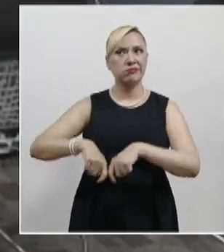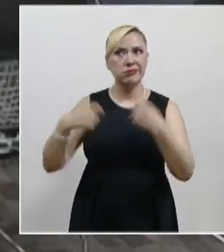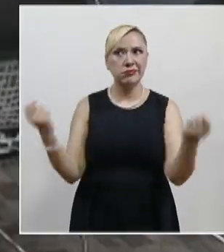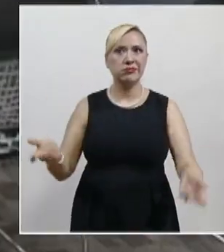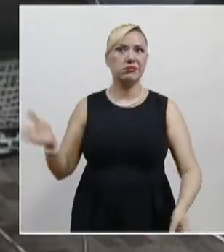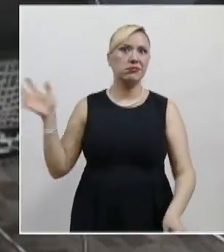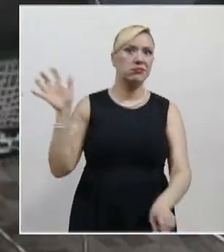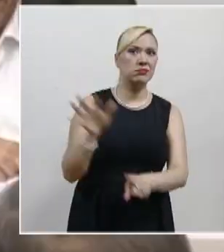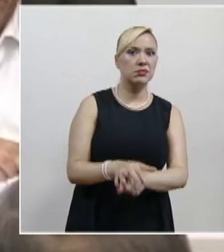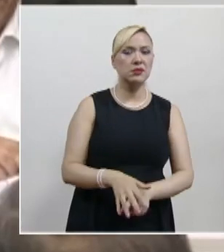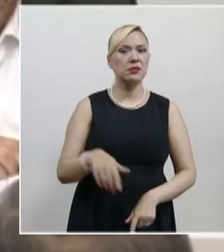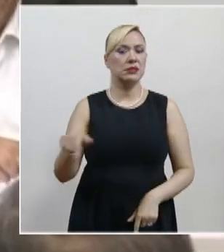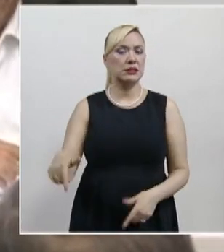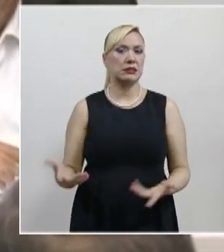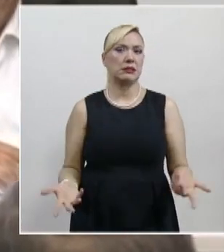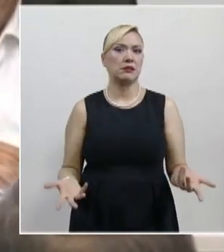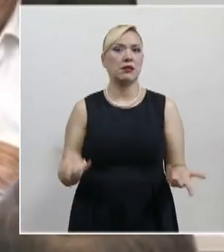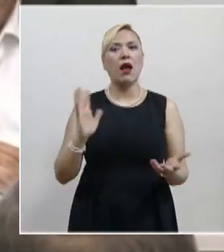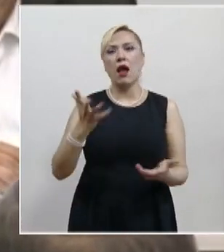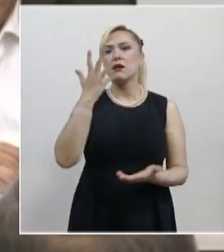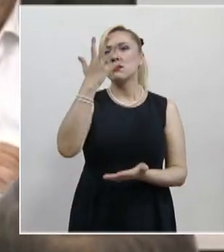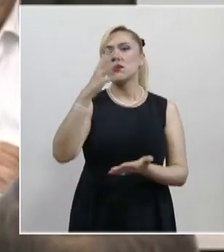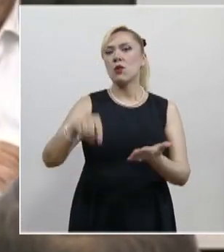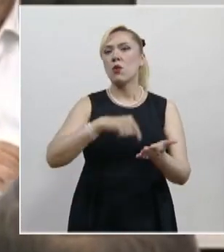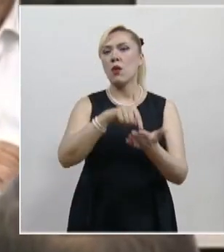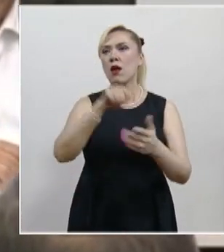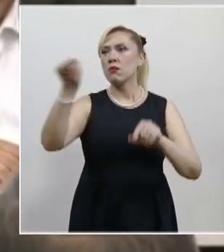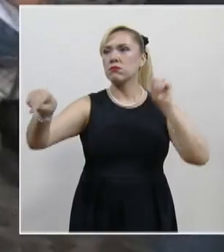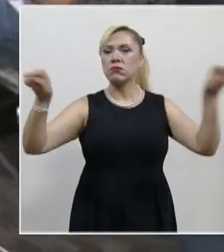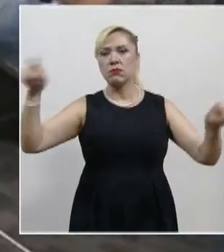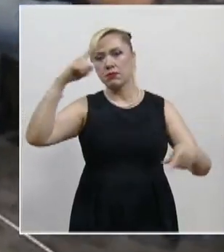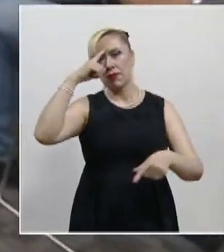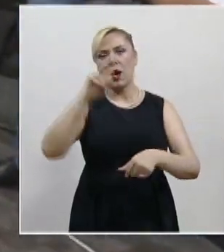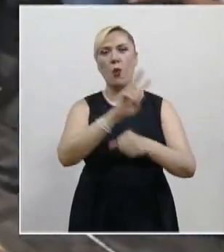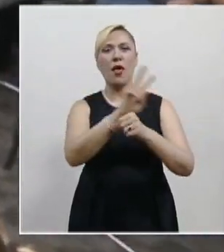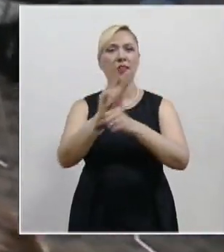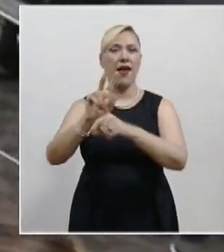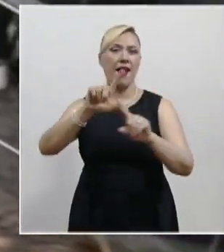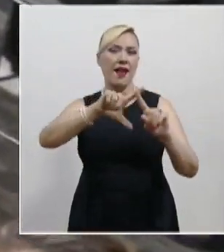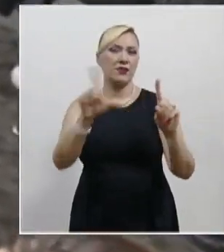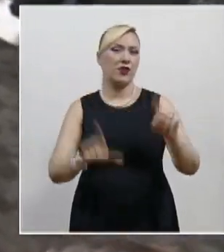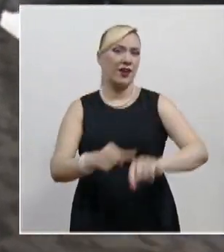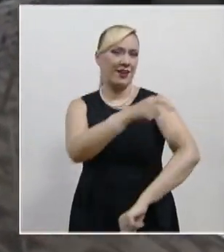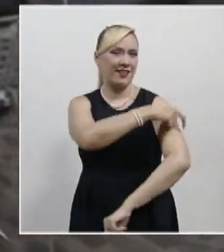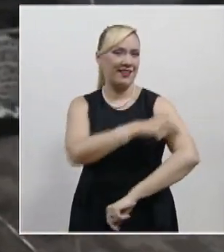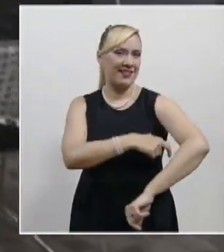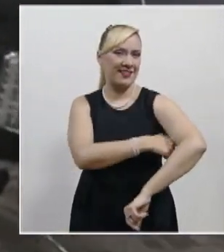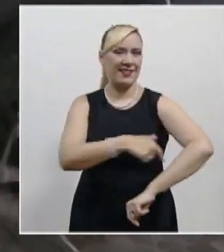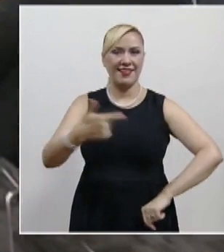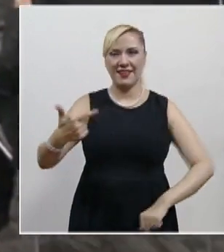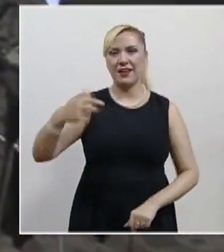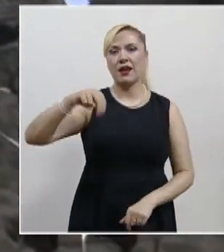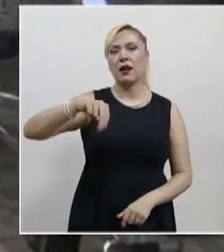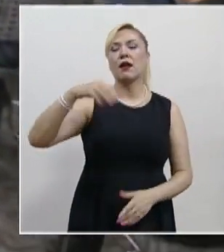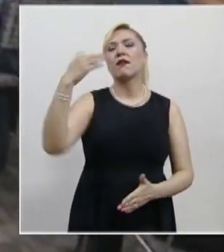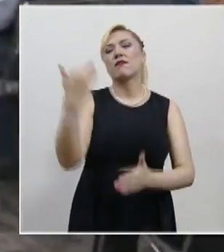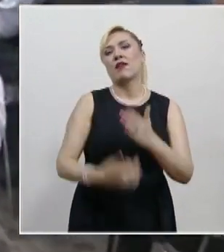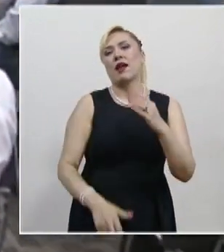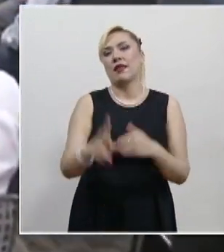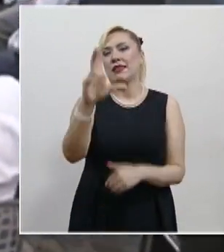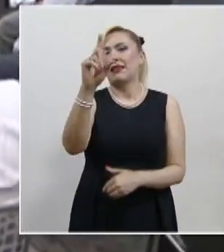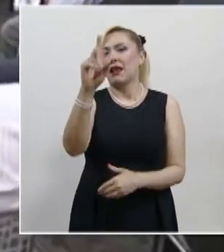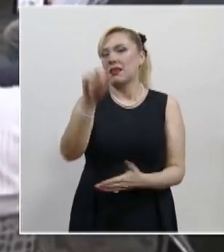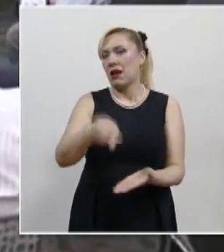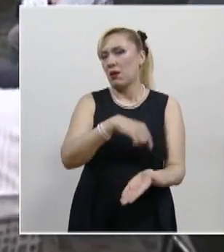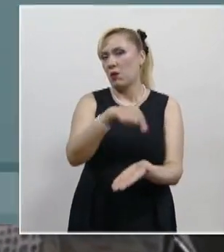implementado 5 centros de alertamiento inmediato en coordinación con la Guardia Nacional. Sin embargo, falta por instalar por lo menos otros 30.